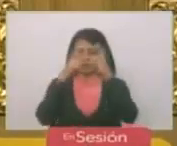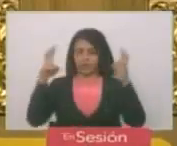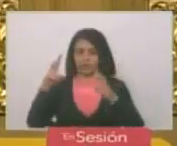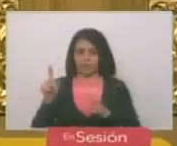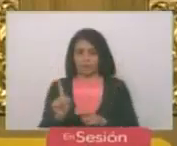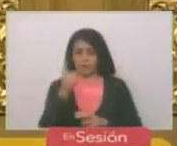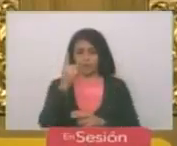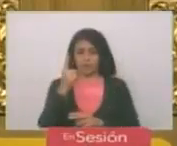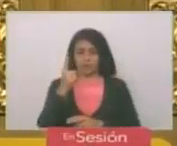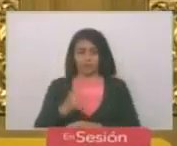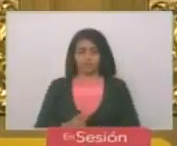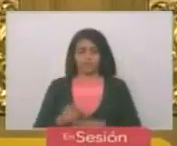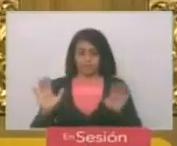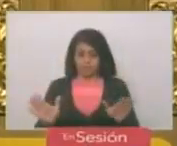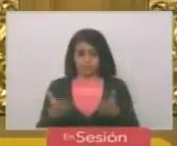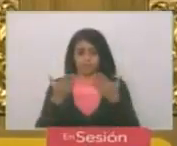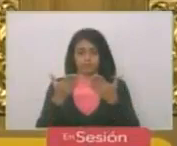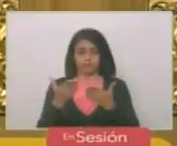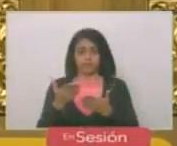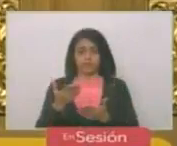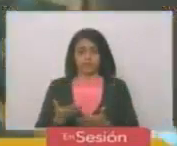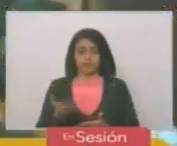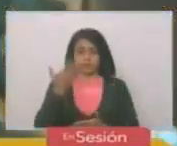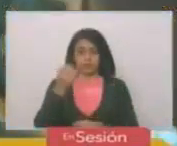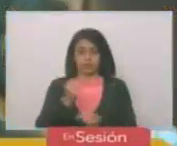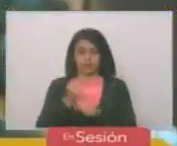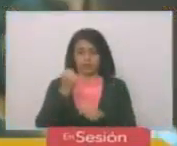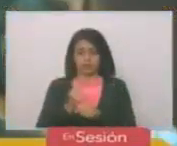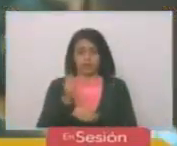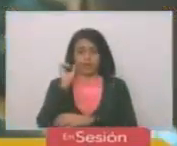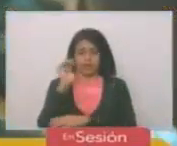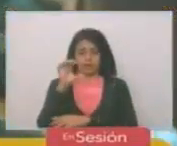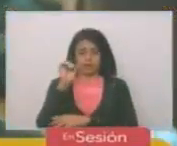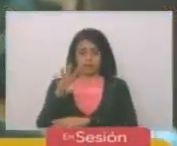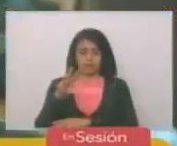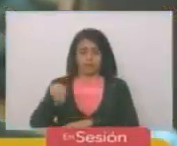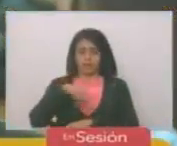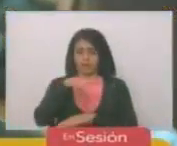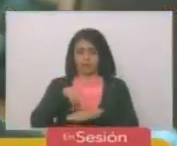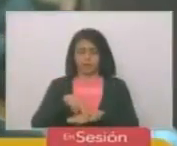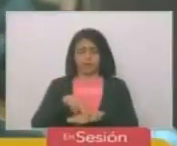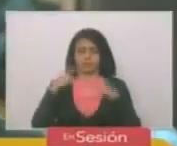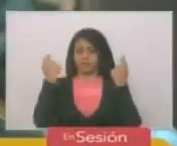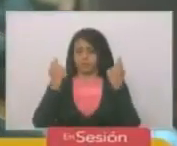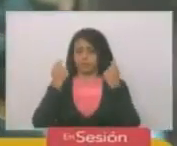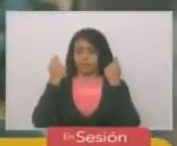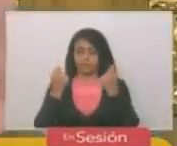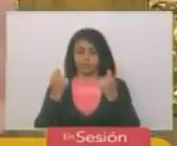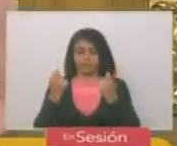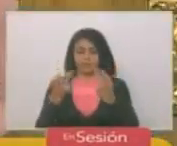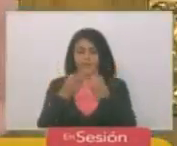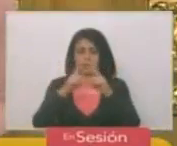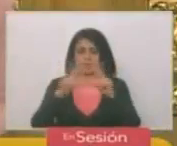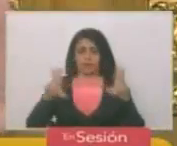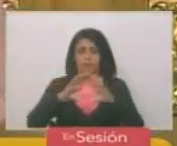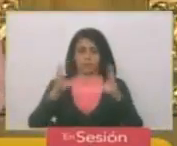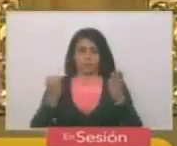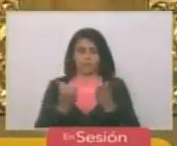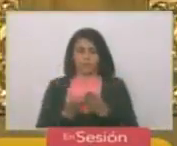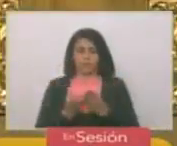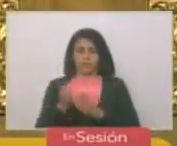principal impulsar el papel de los parlamentos nacionales en la promoción de la paz mundial y